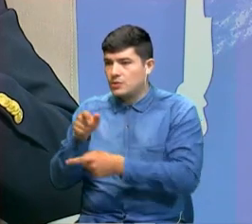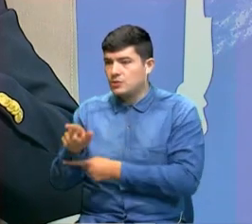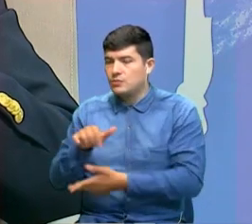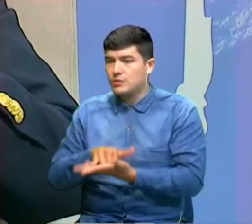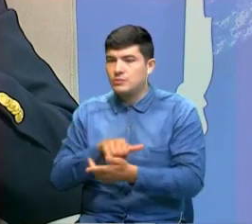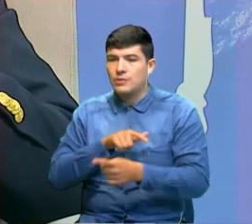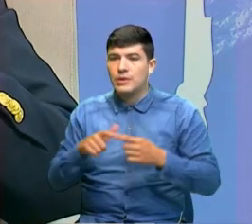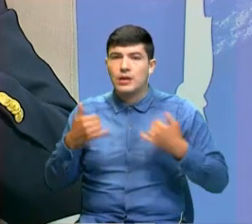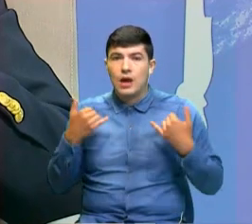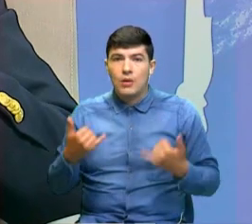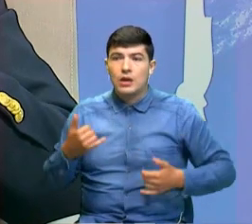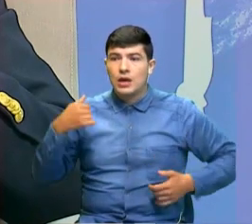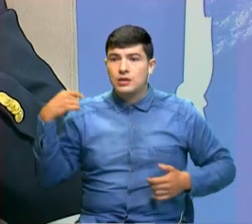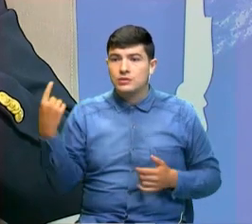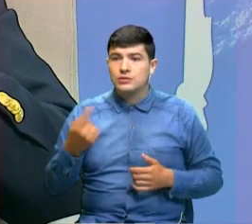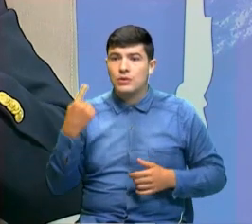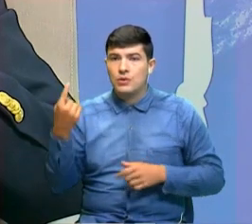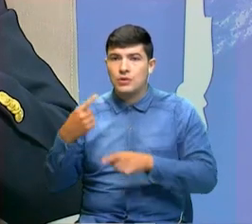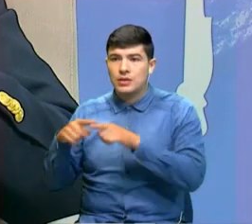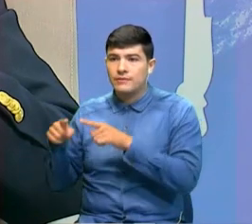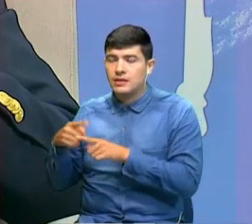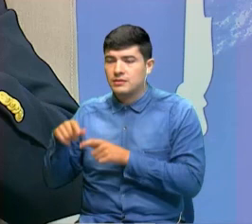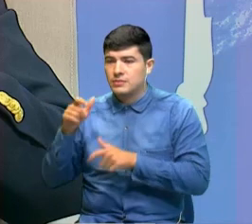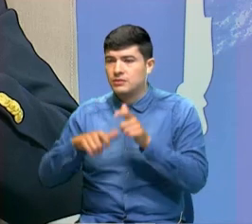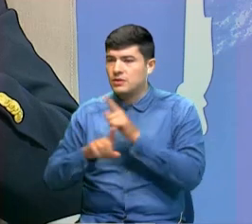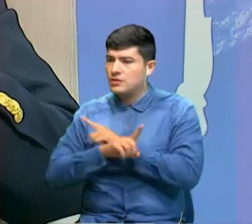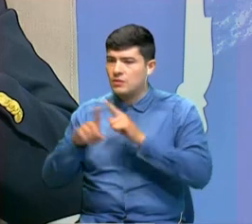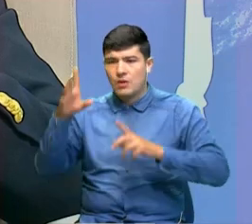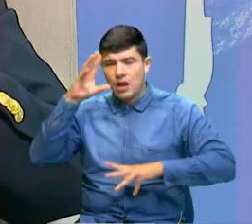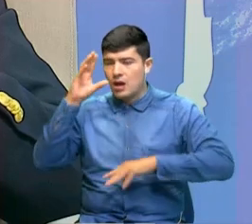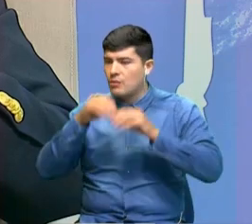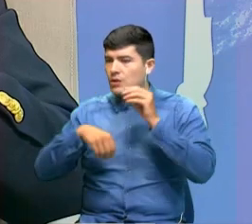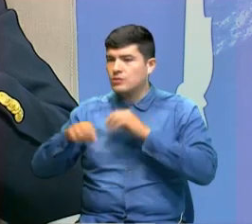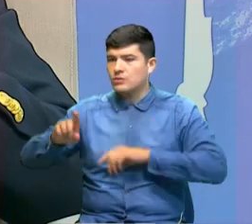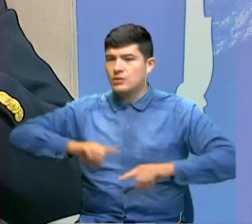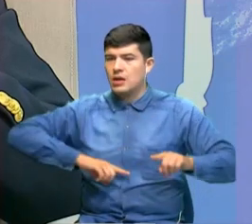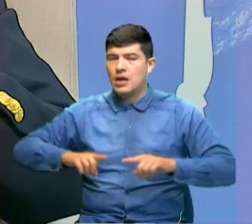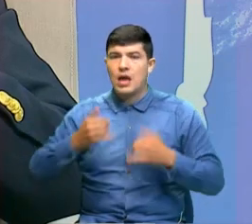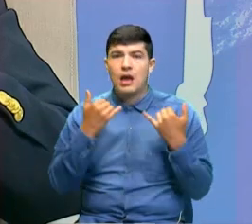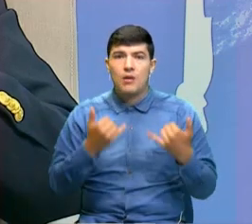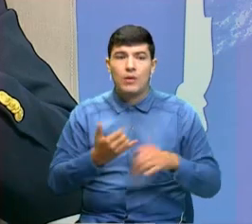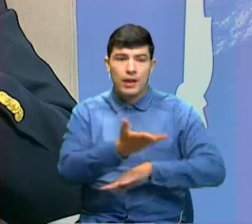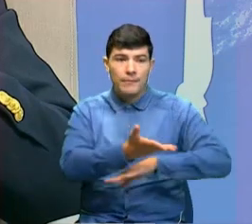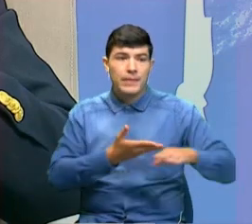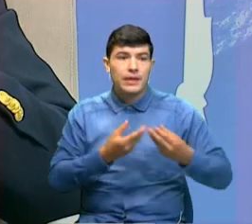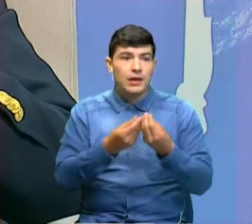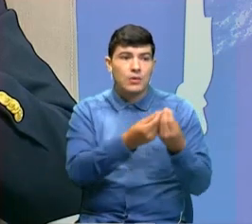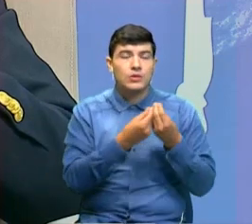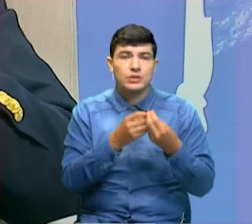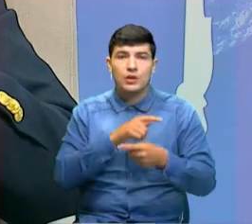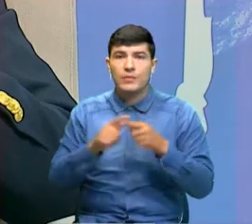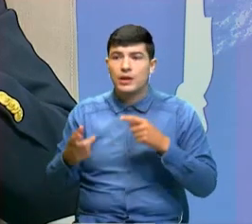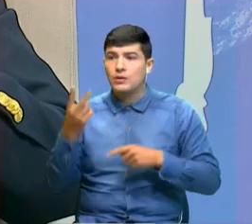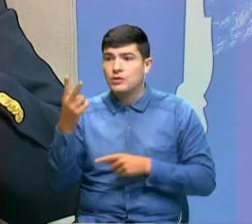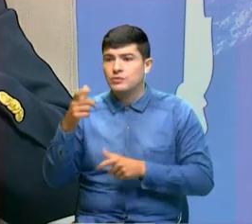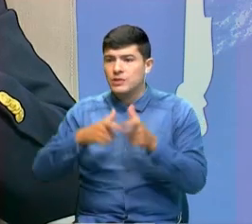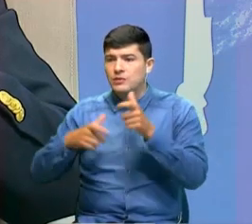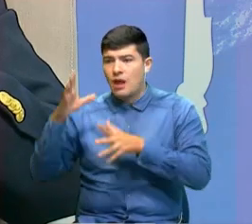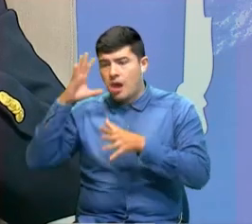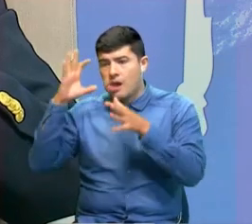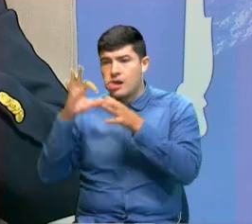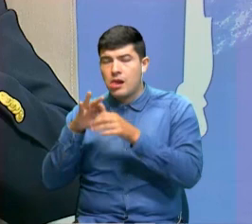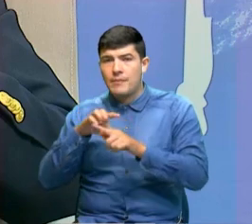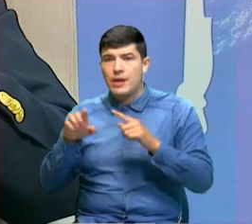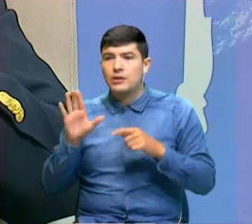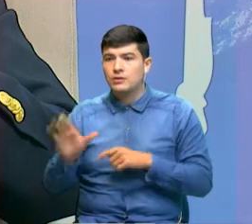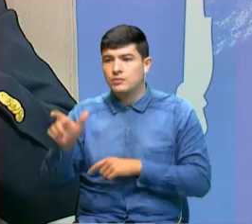Somos varios copropietarios que no estamos conformes con la administración. Le solicitamos al consejo, pero 2 de ellas están aliadas con él y el